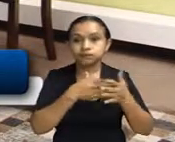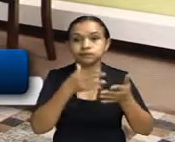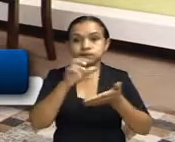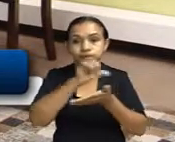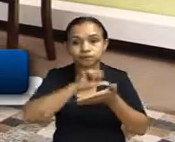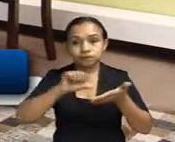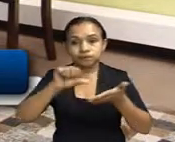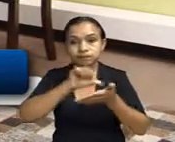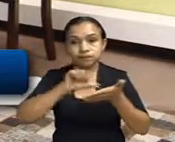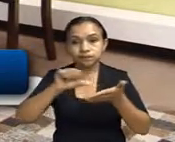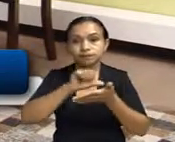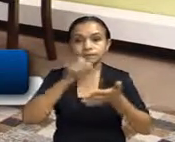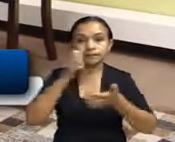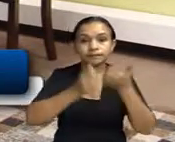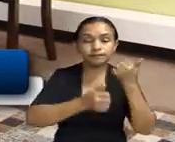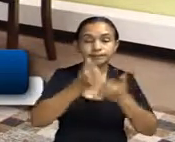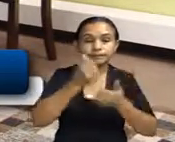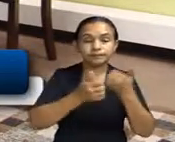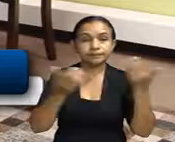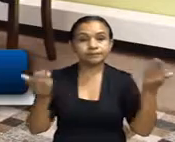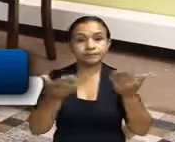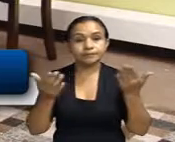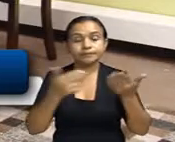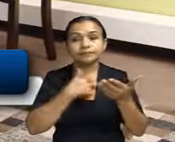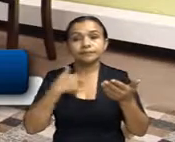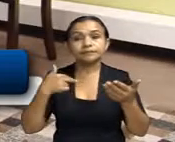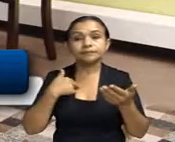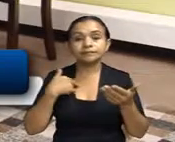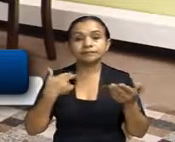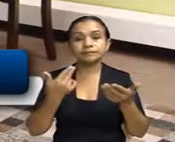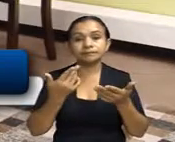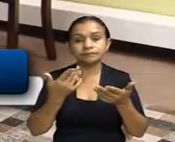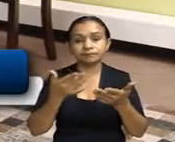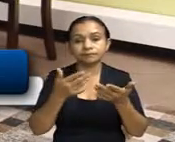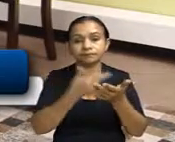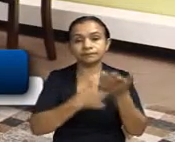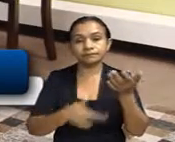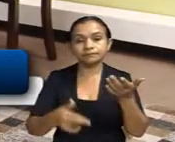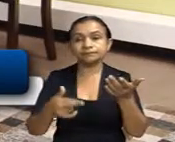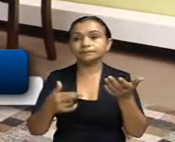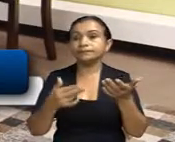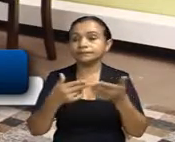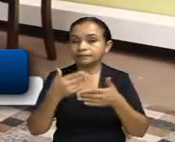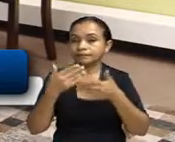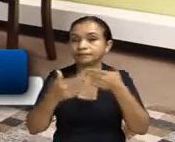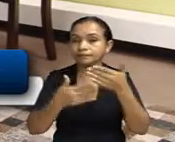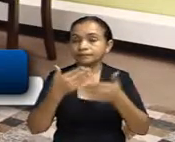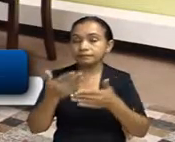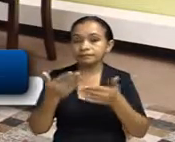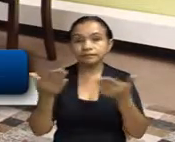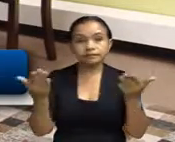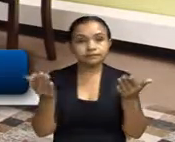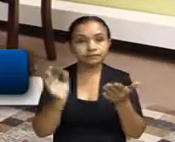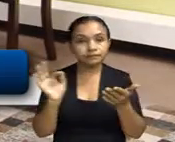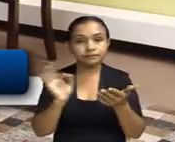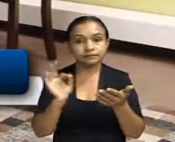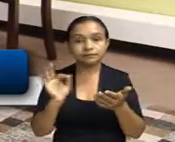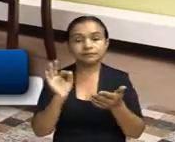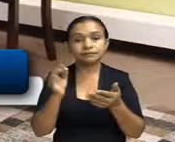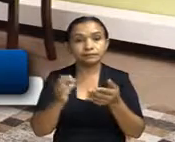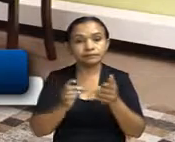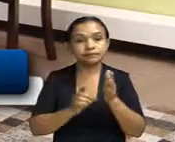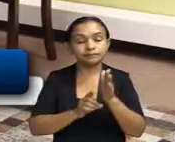grasa, es un proceso inflamatorio, entonces la luz del vaso, que así le llamamos, va disminuyendo de calibre, y eso es